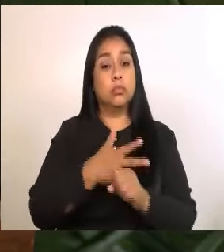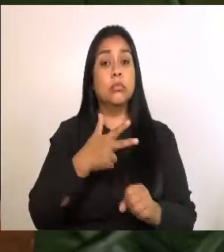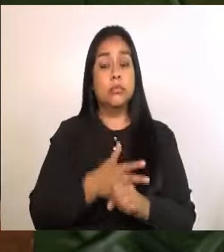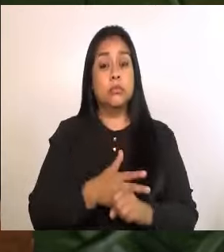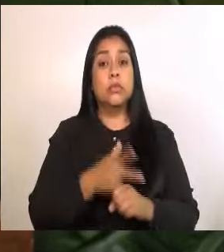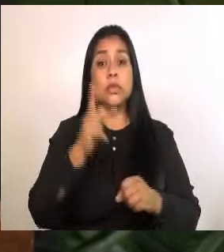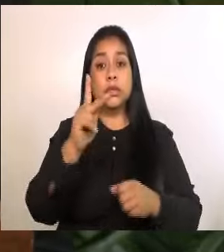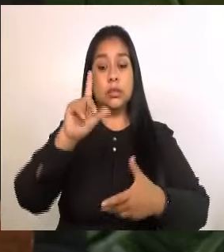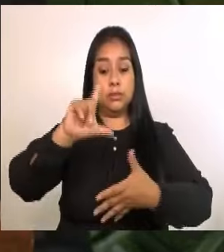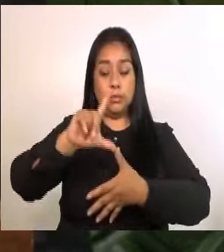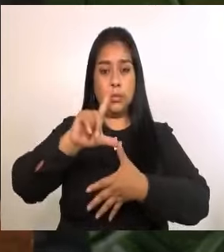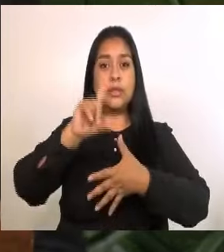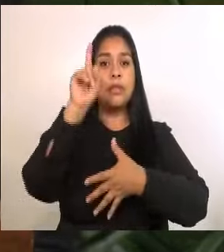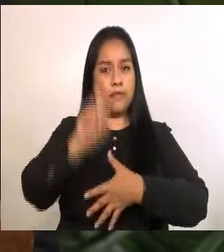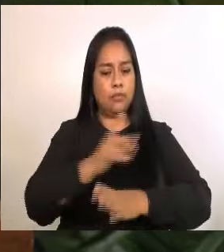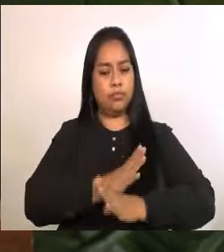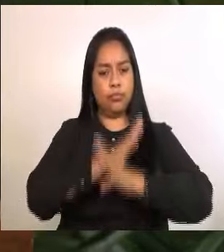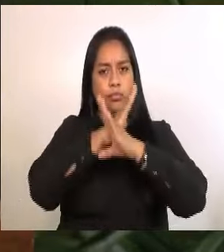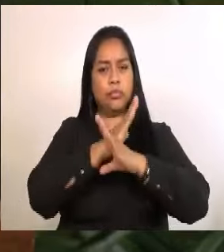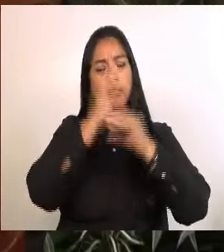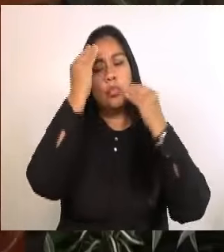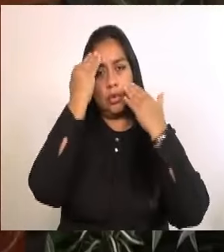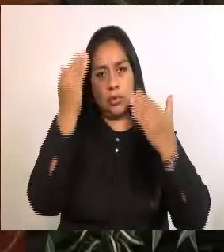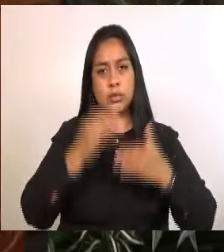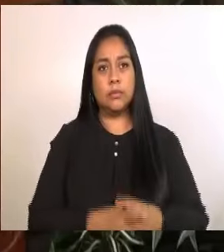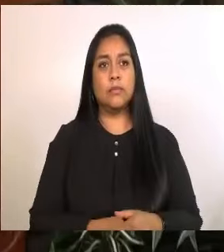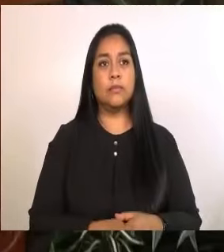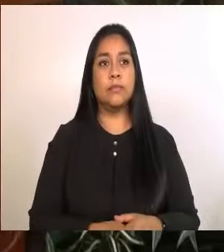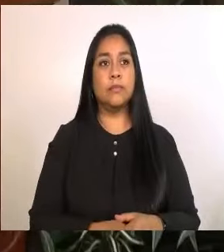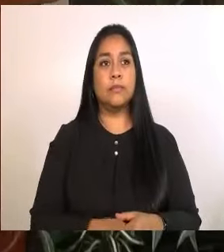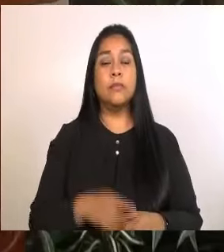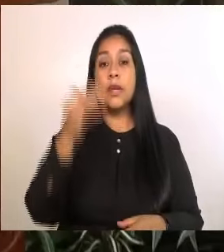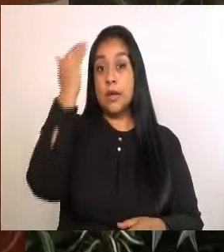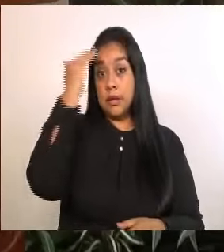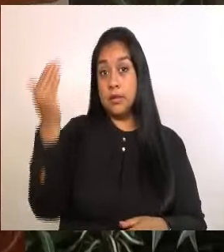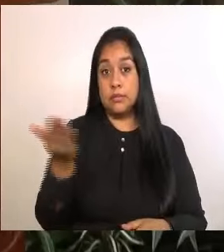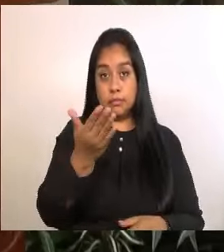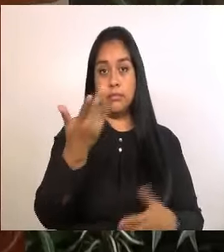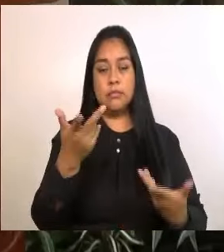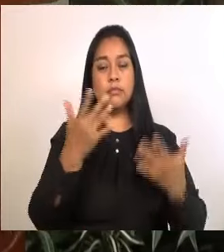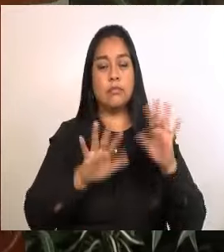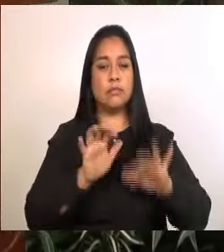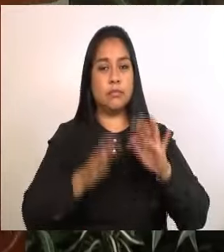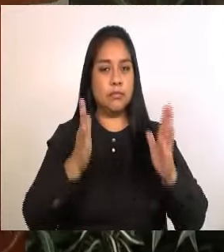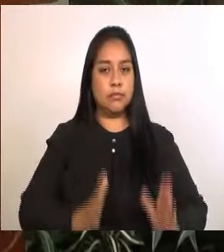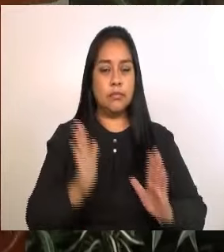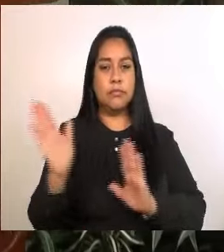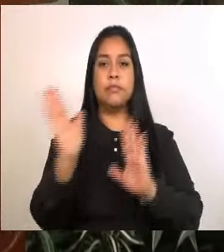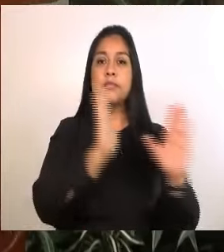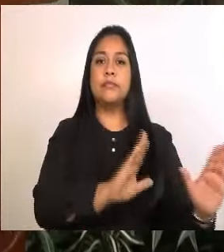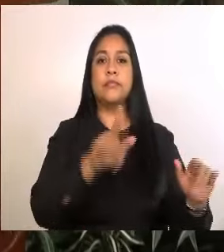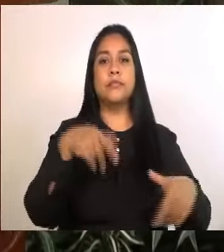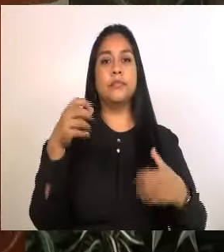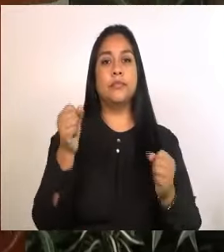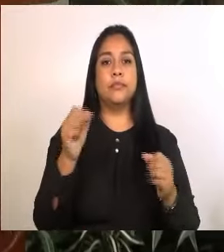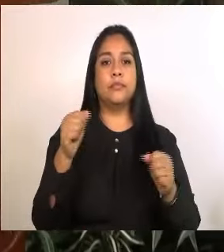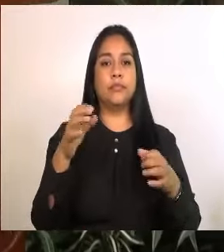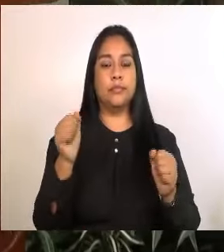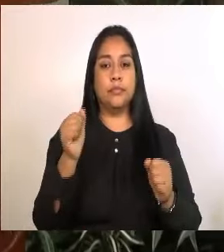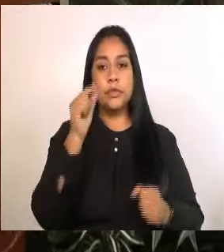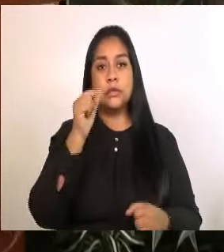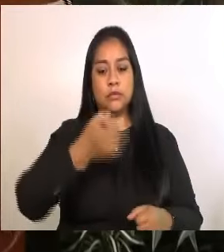cerrar filas. Muchas gracias. Gracias por su intervención, señor secretario. En este momento escucharemos las palabras